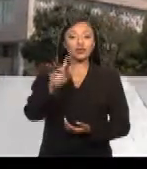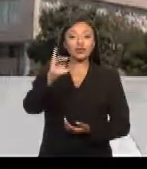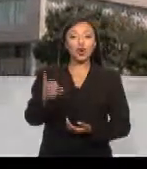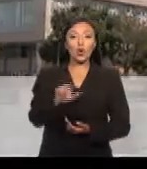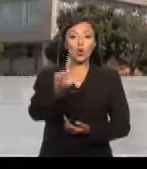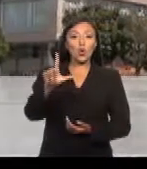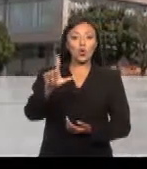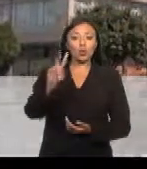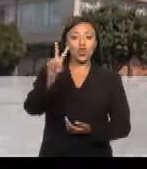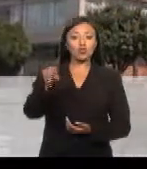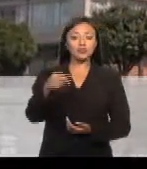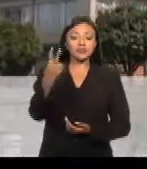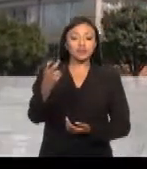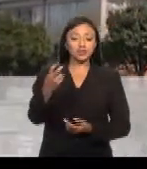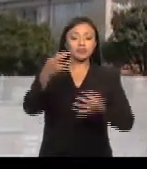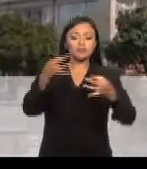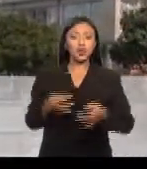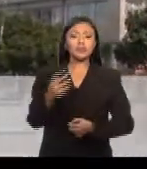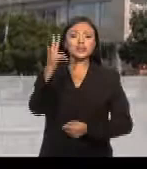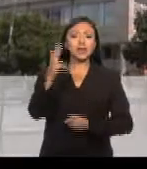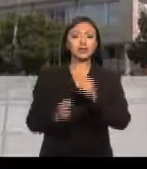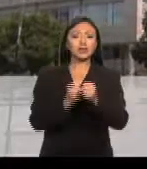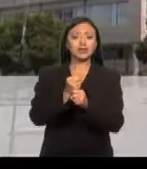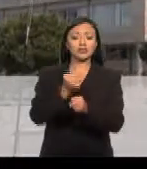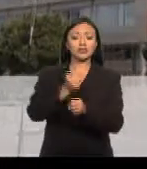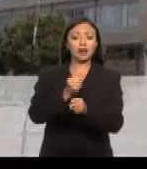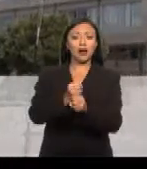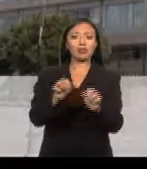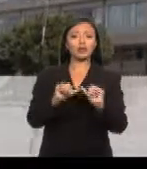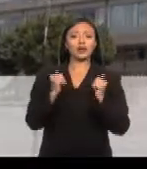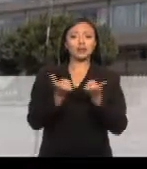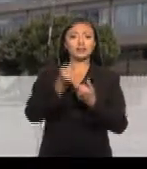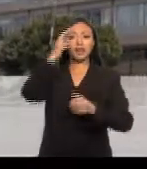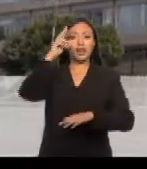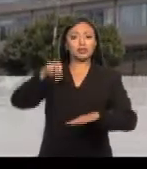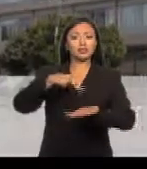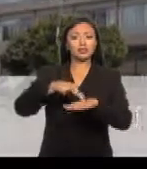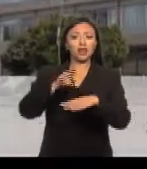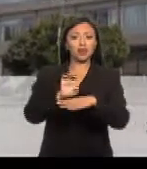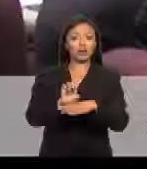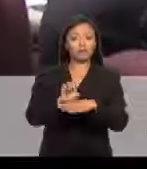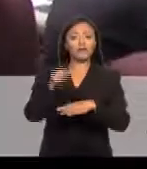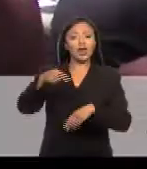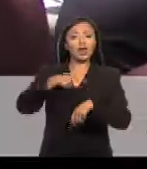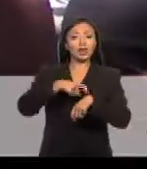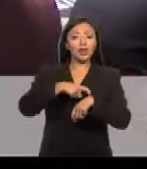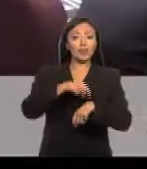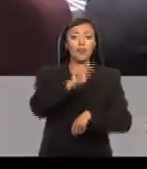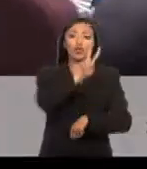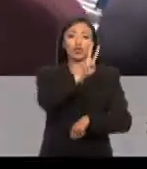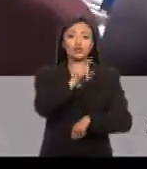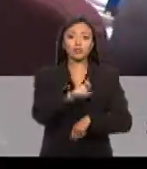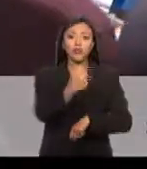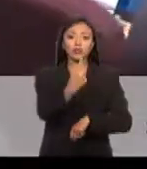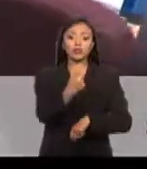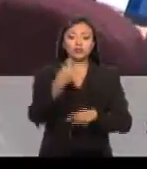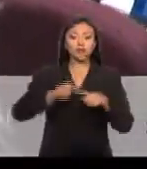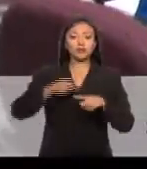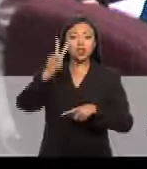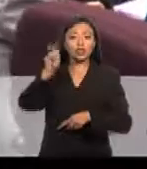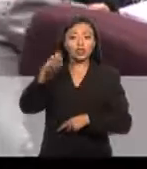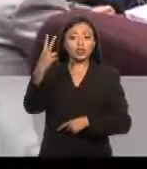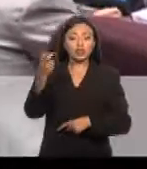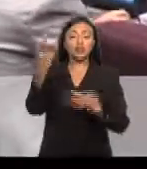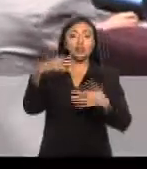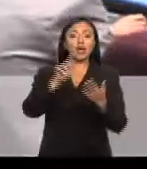El 31 de julio del 2012 se cumplió el tercer año de trabajo de la Asamblea Nacional del Ecuador. Durante el periodo 2011-2012 se